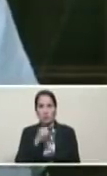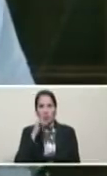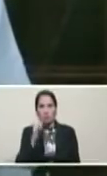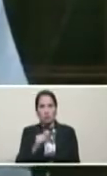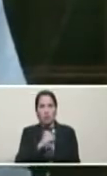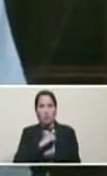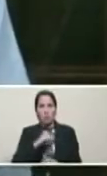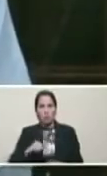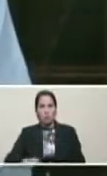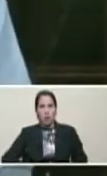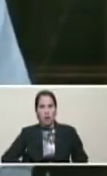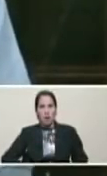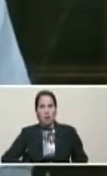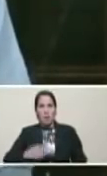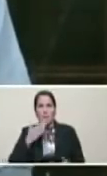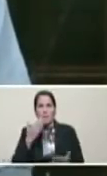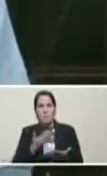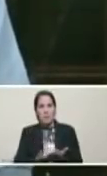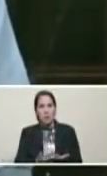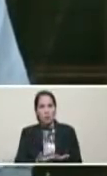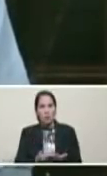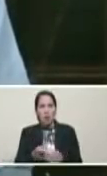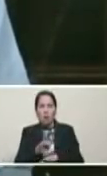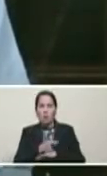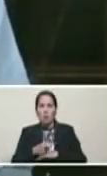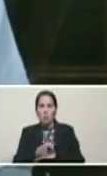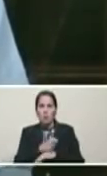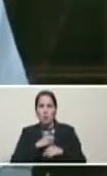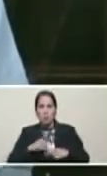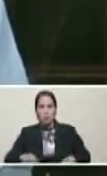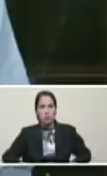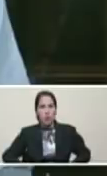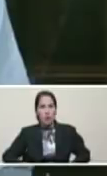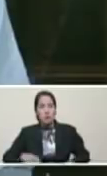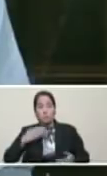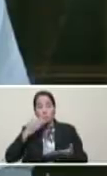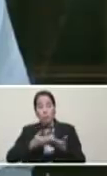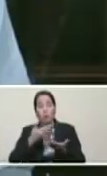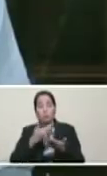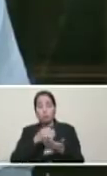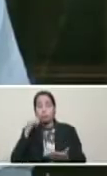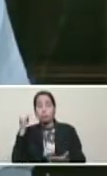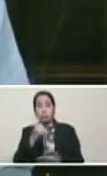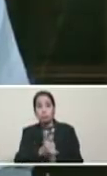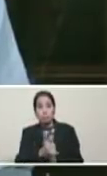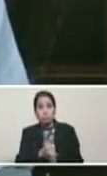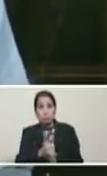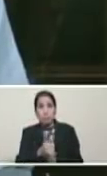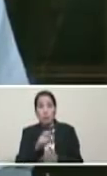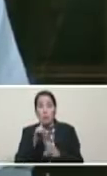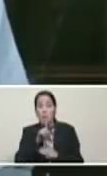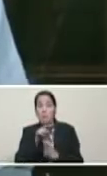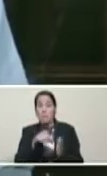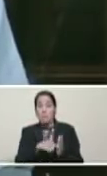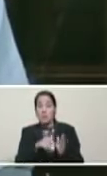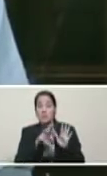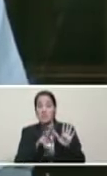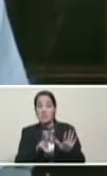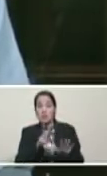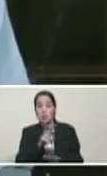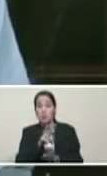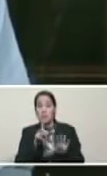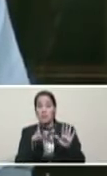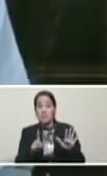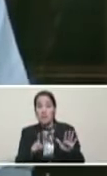le pido al gobierno de portugal que se pronuncie sobre los mil 726 millones